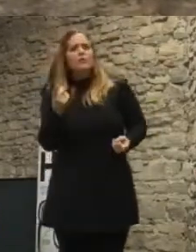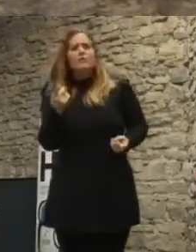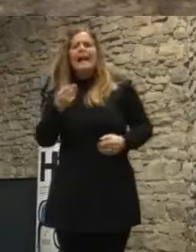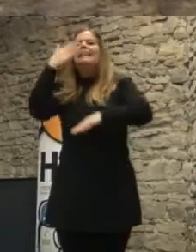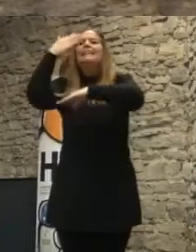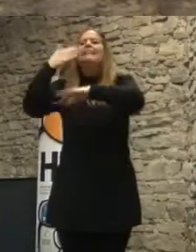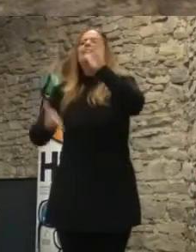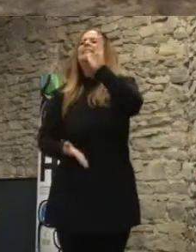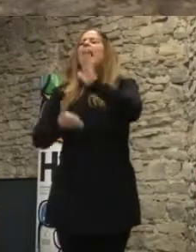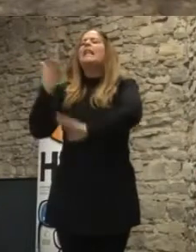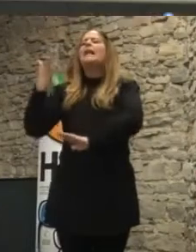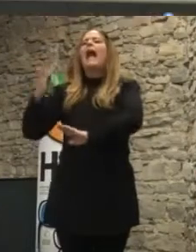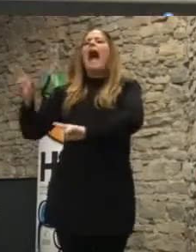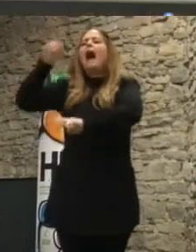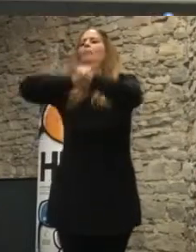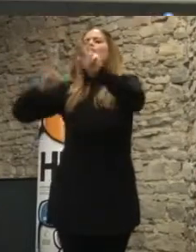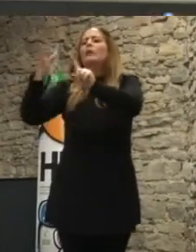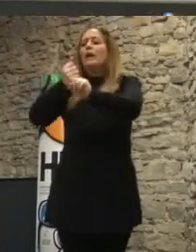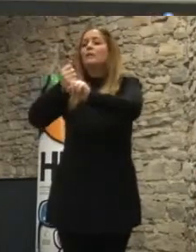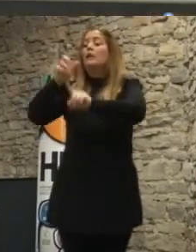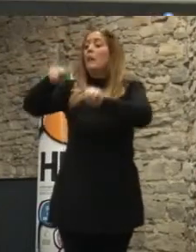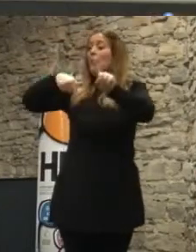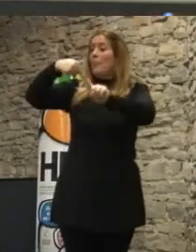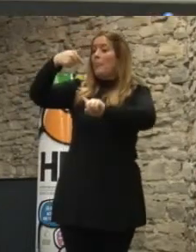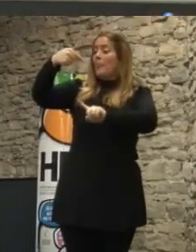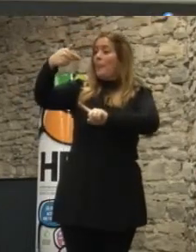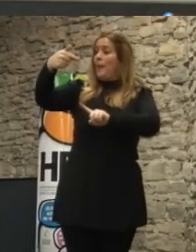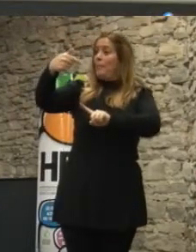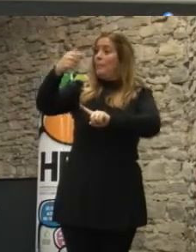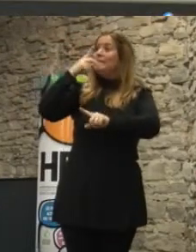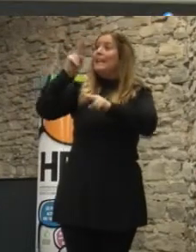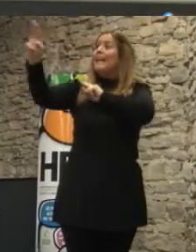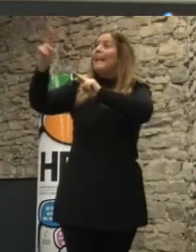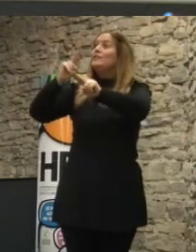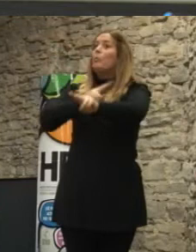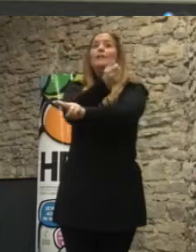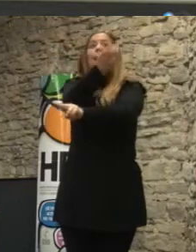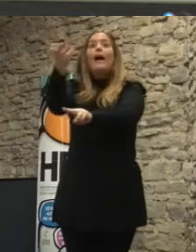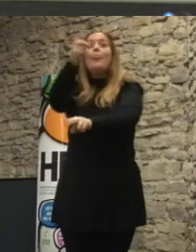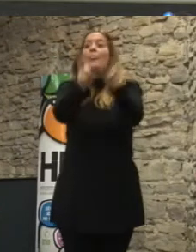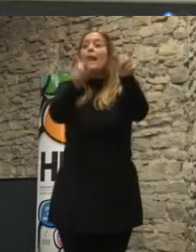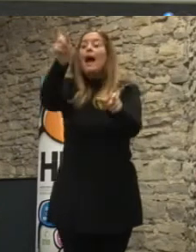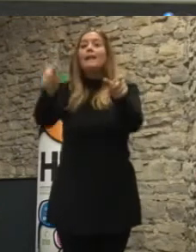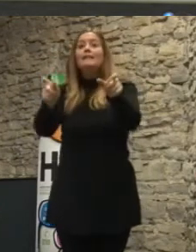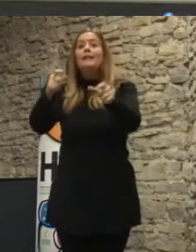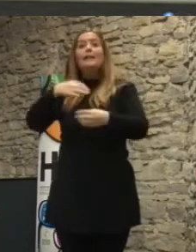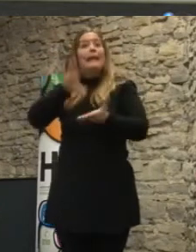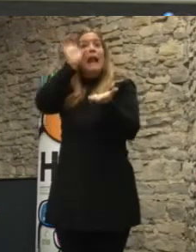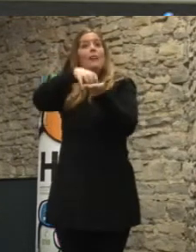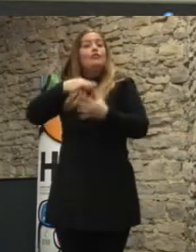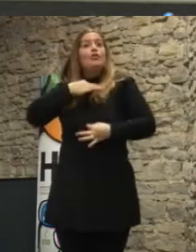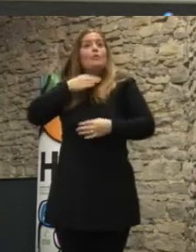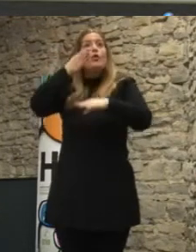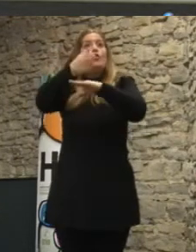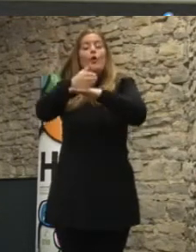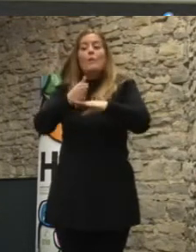a buscar. Lo que se encontraron, la respuesta mayoritaria que se encontraron de la gente que no iba, no es el